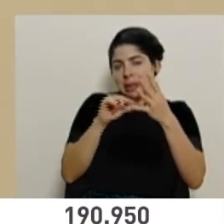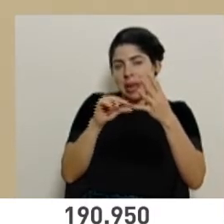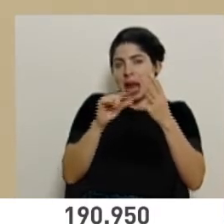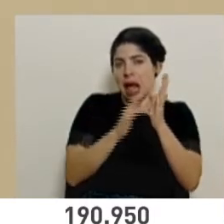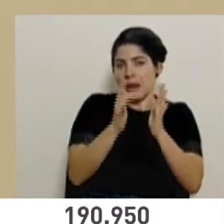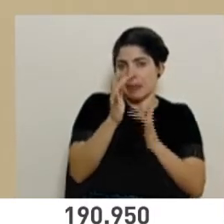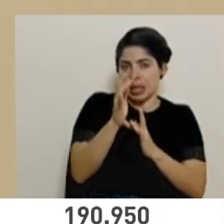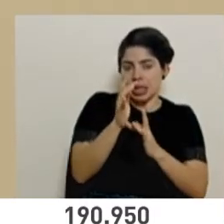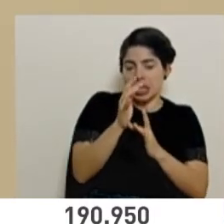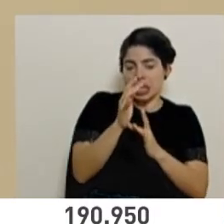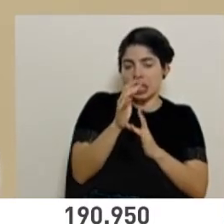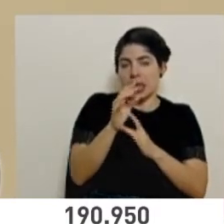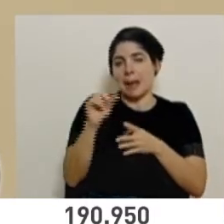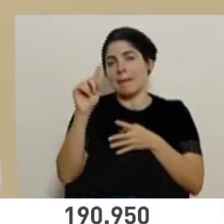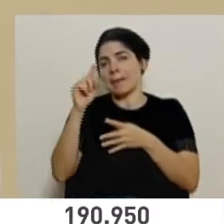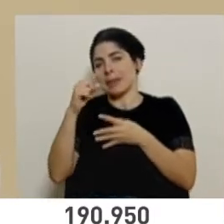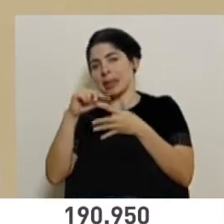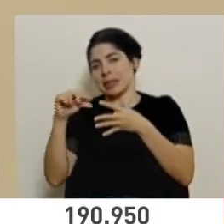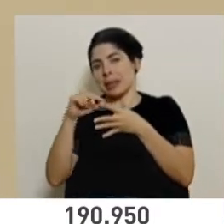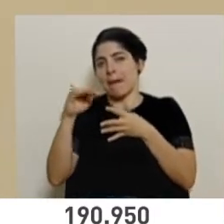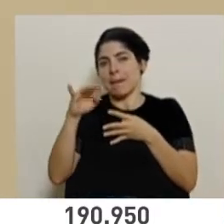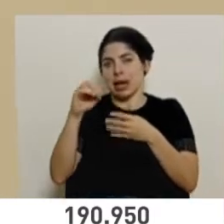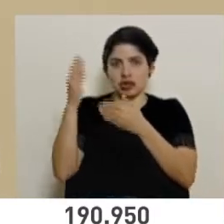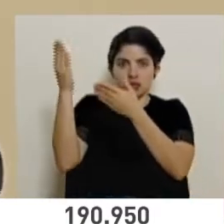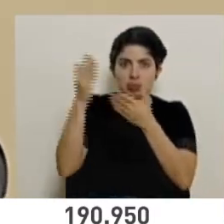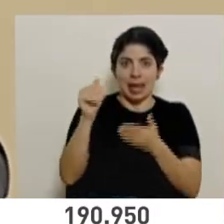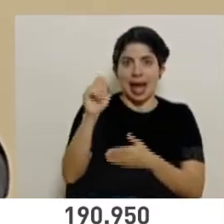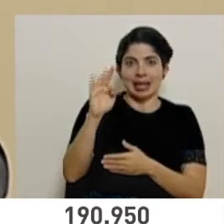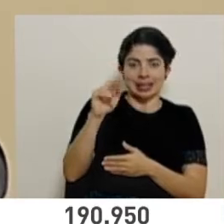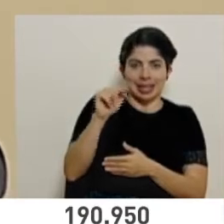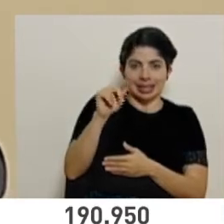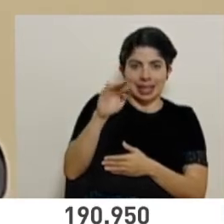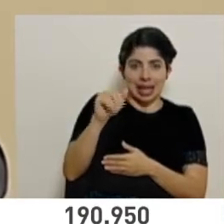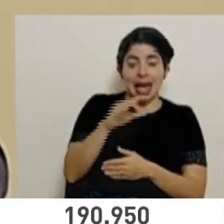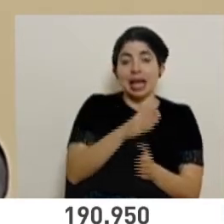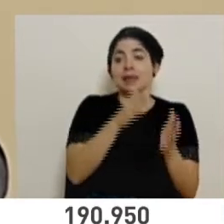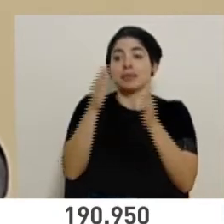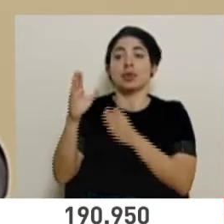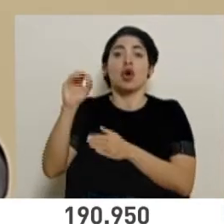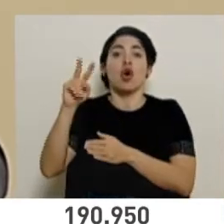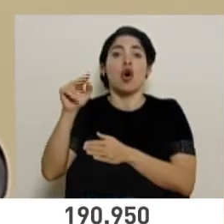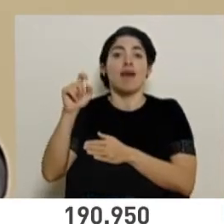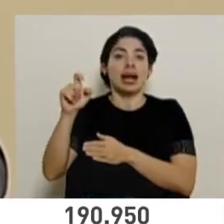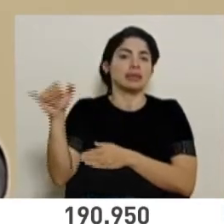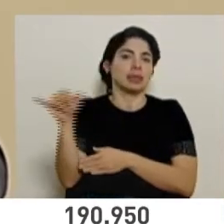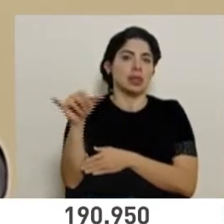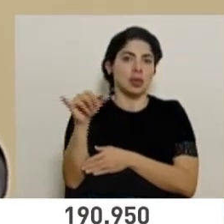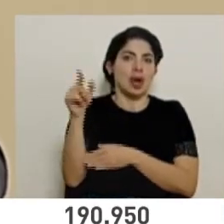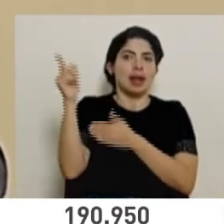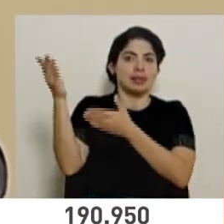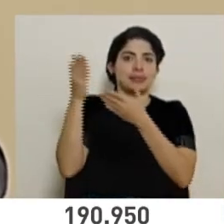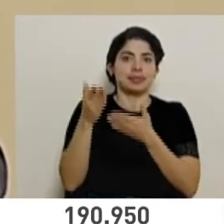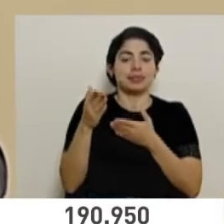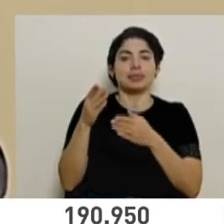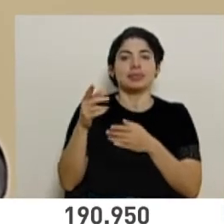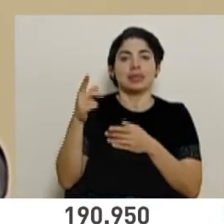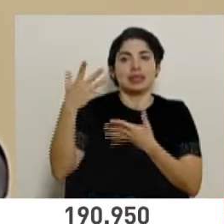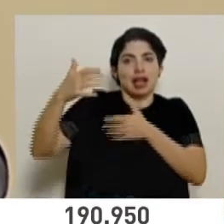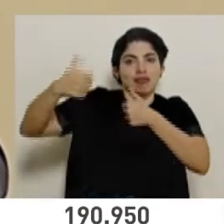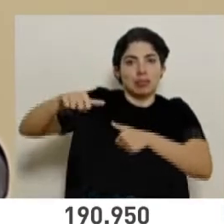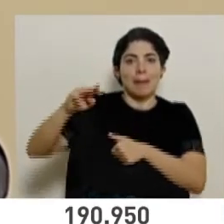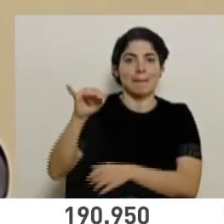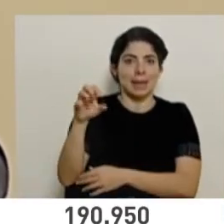de abril y las primeras semanas de mayo, lo mismo que el mecanismo COVAX, que nos estaría enviando según lo que tenemos hasta el momento definido